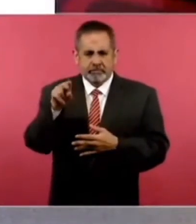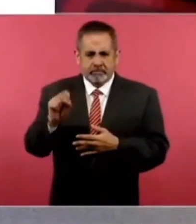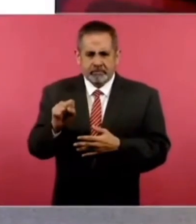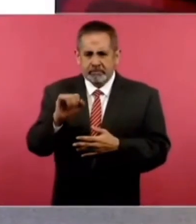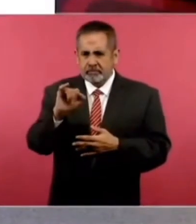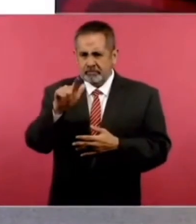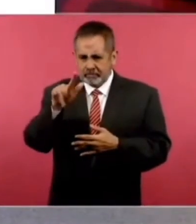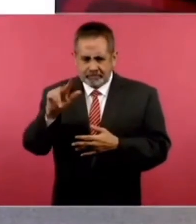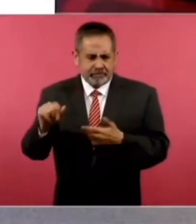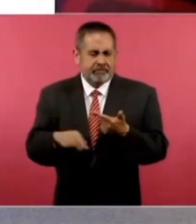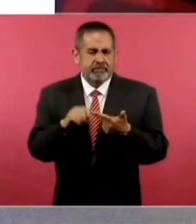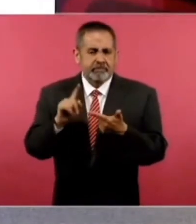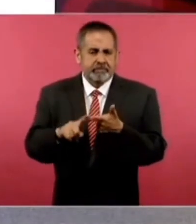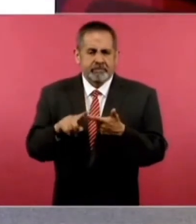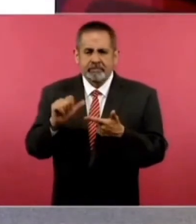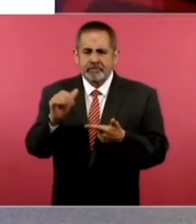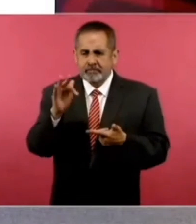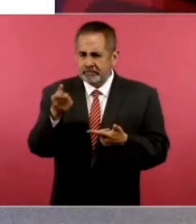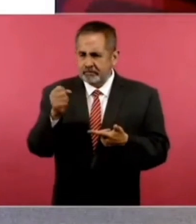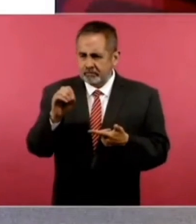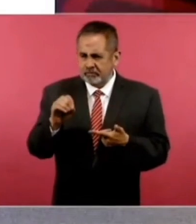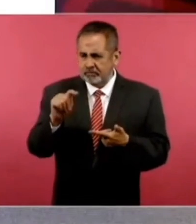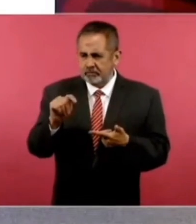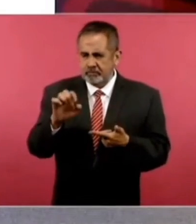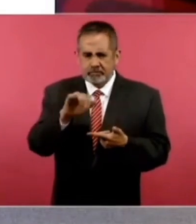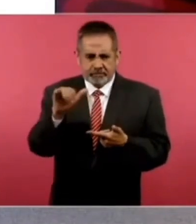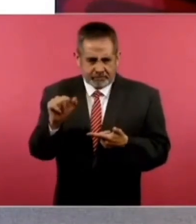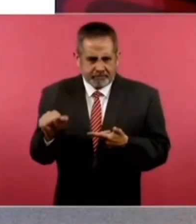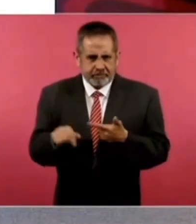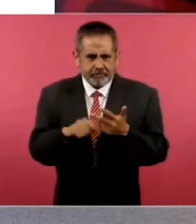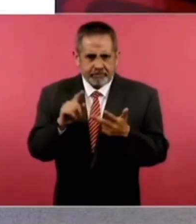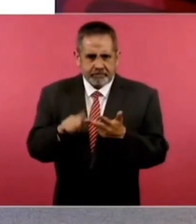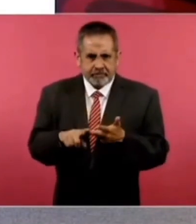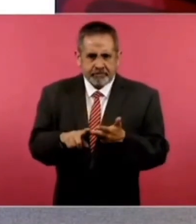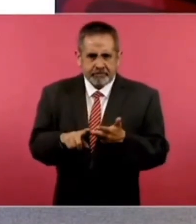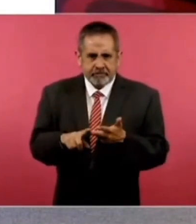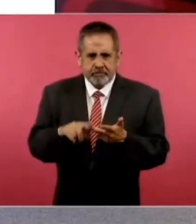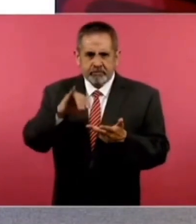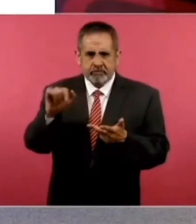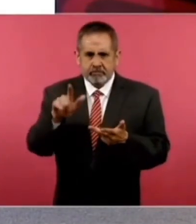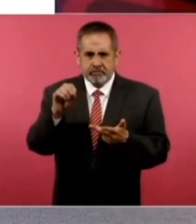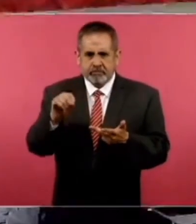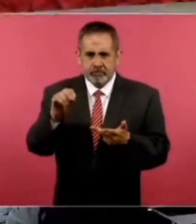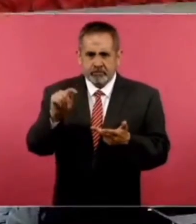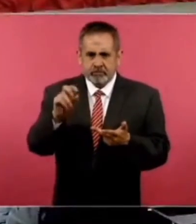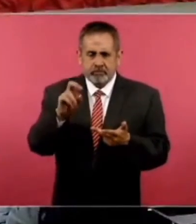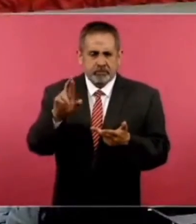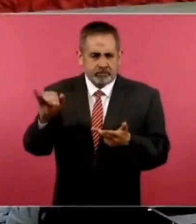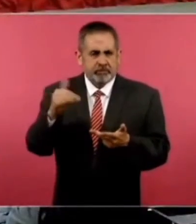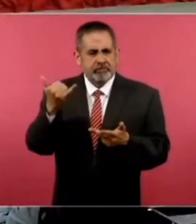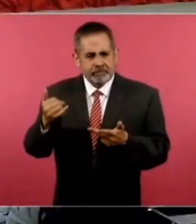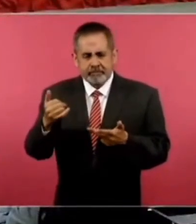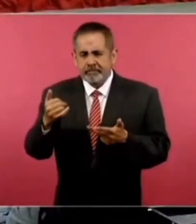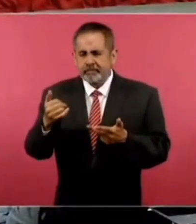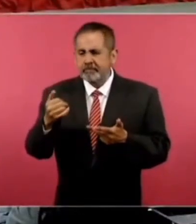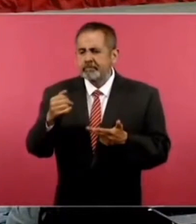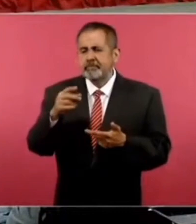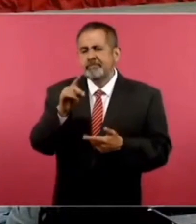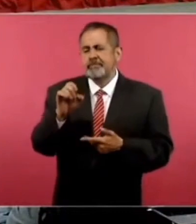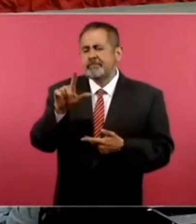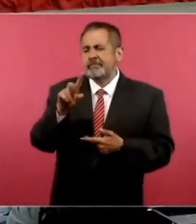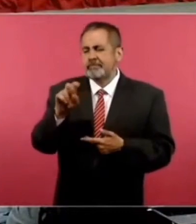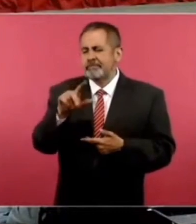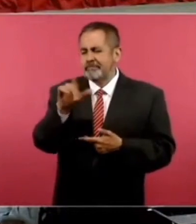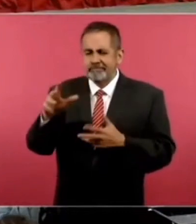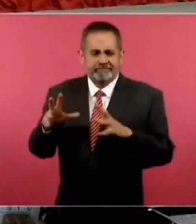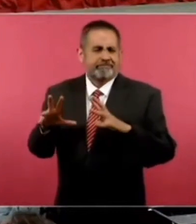Silva Gerson, Alfonso Tejas Sabre, Julio Torri y Atermio de Valle